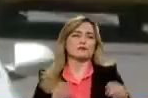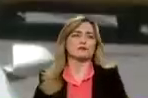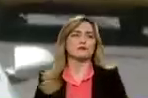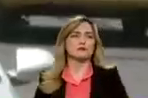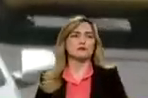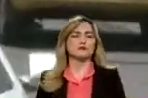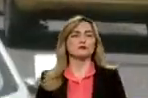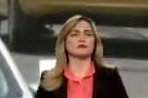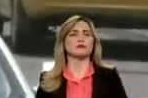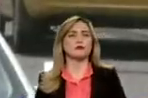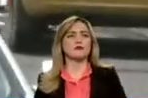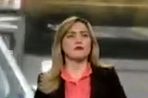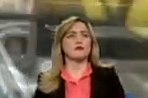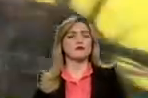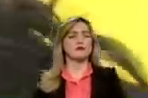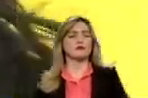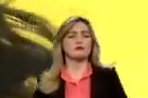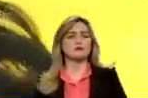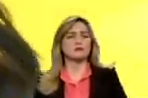barrio.